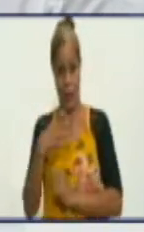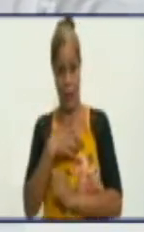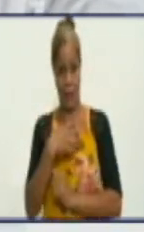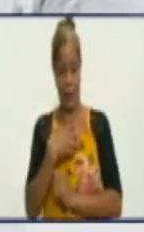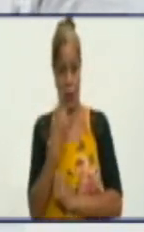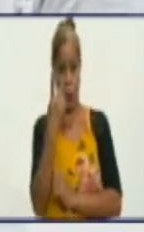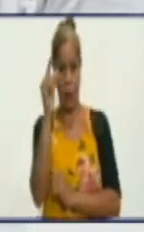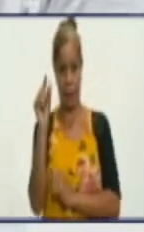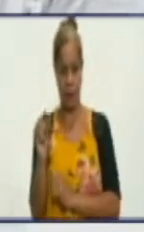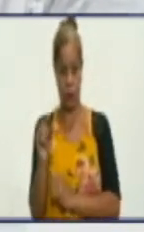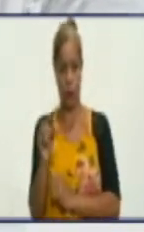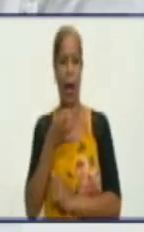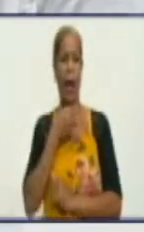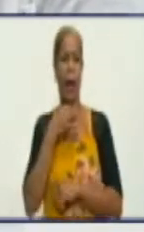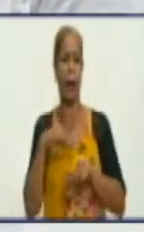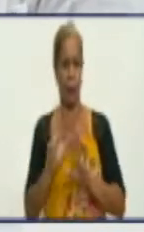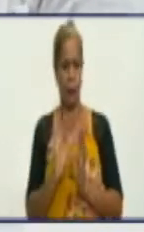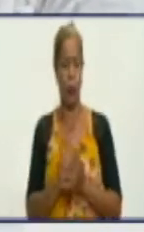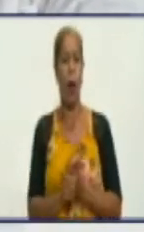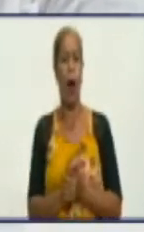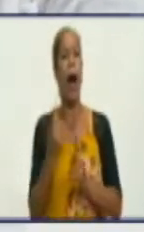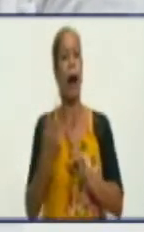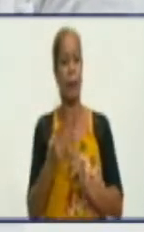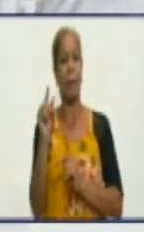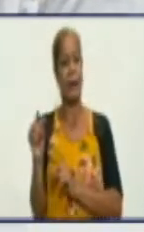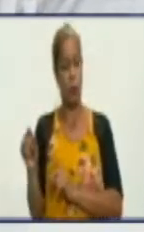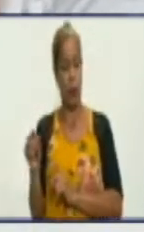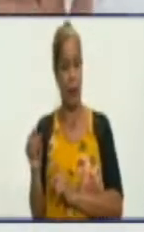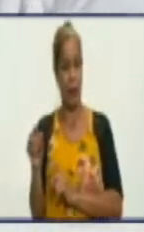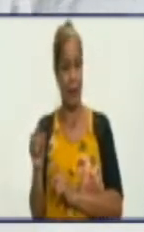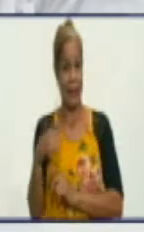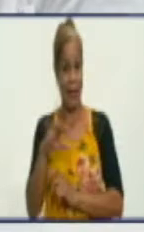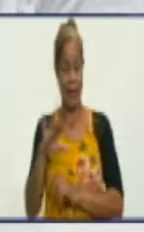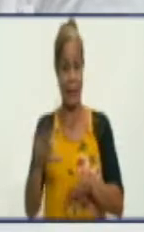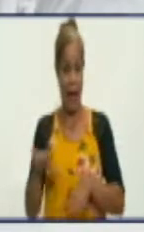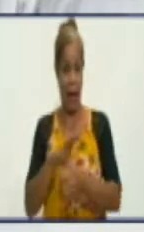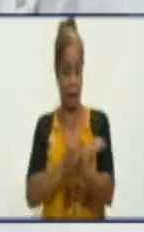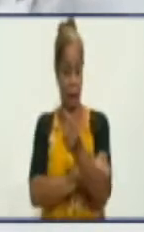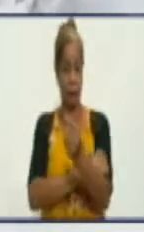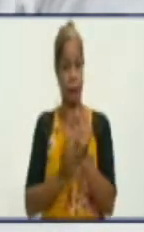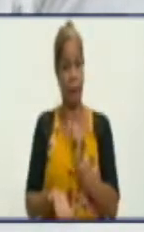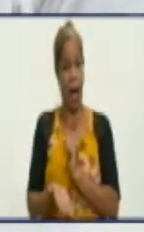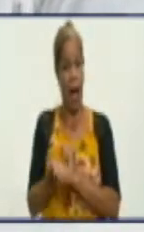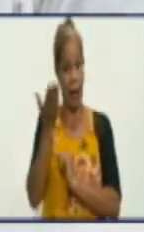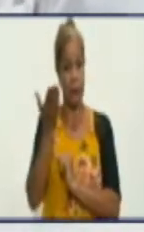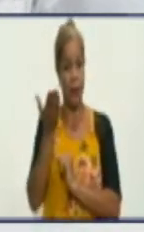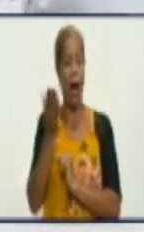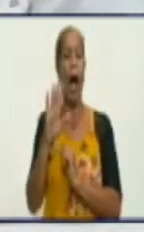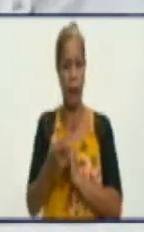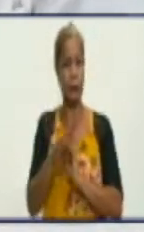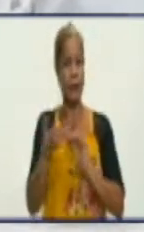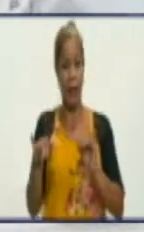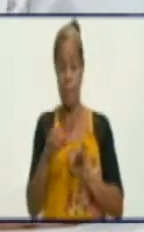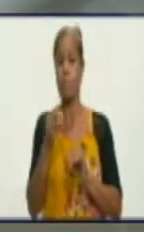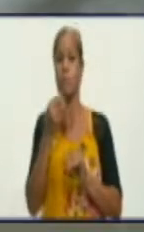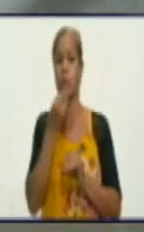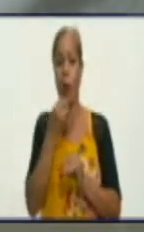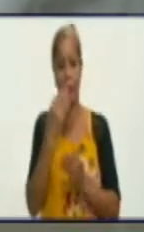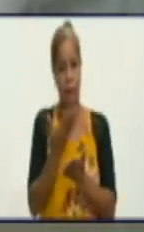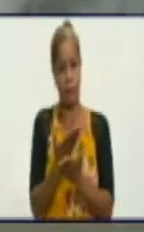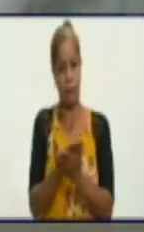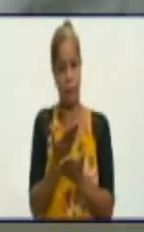sea, hay pacientes que con una sola toma de tensión arterial podemos diagnosticarlo como hipertenso, siempre y cuando esté por encima de los 100 con